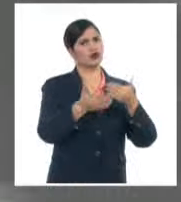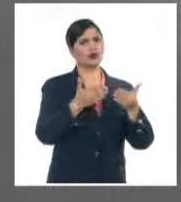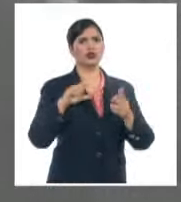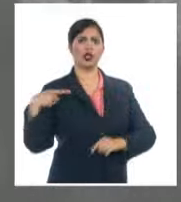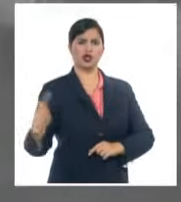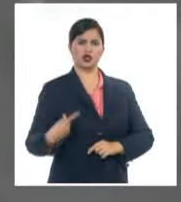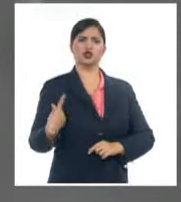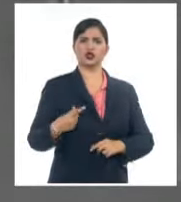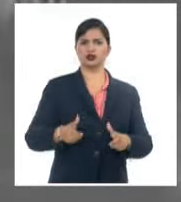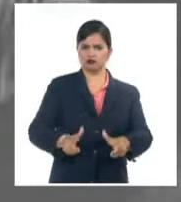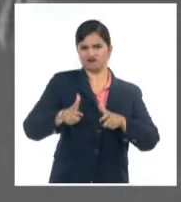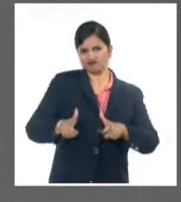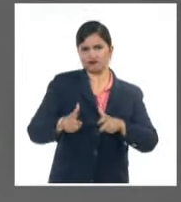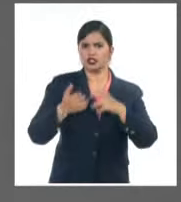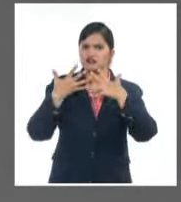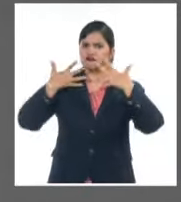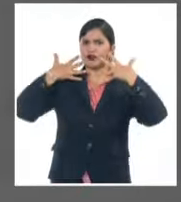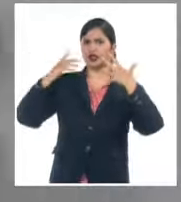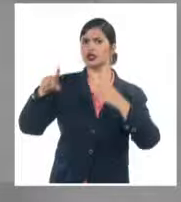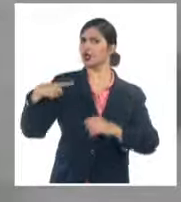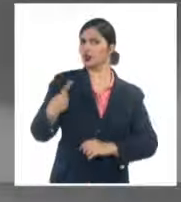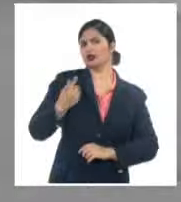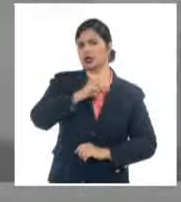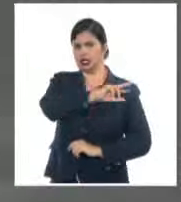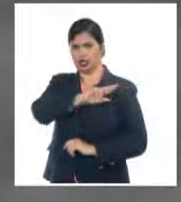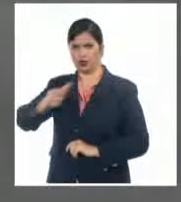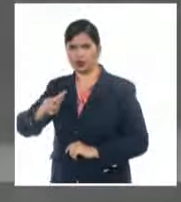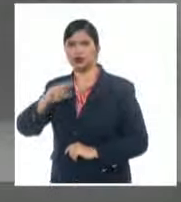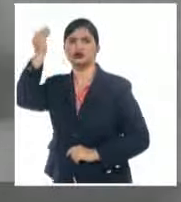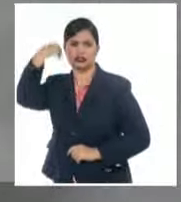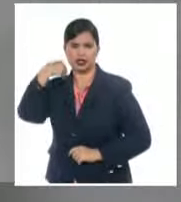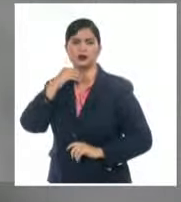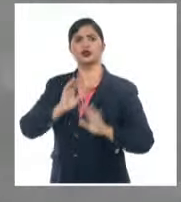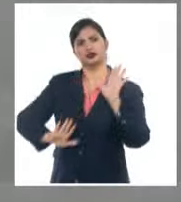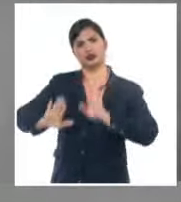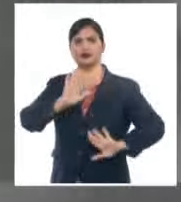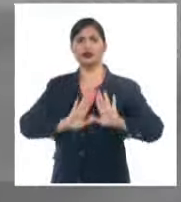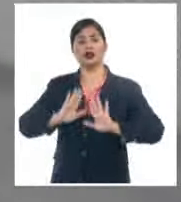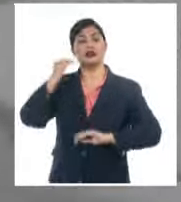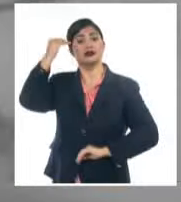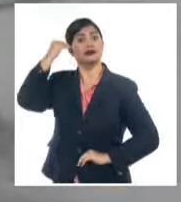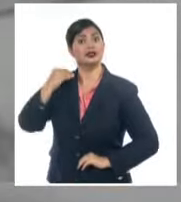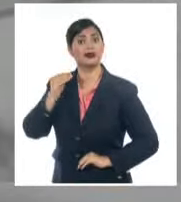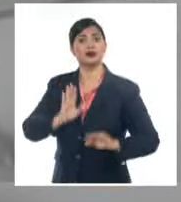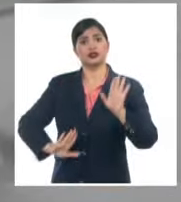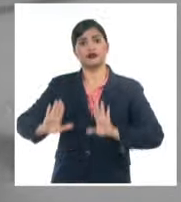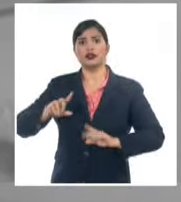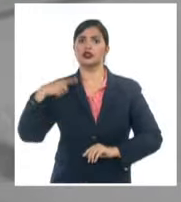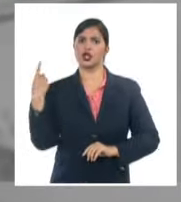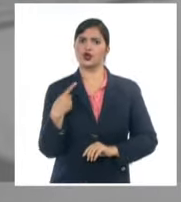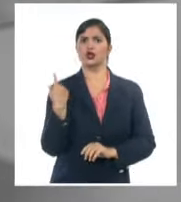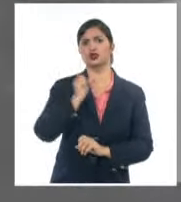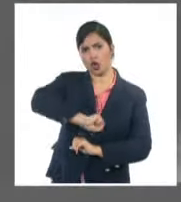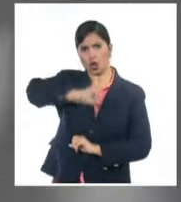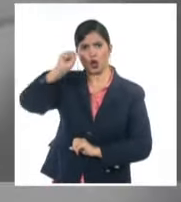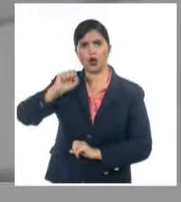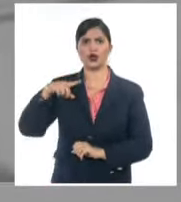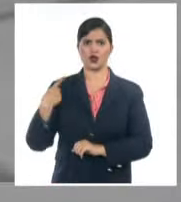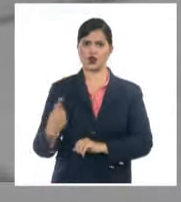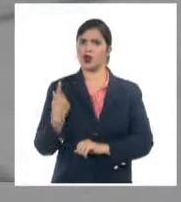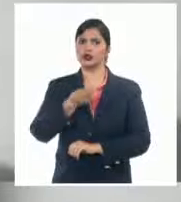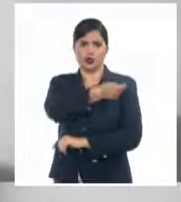orgullosos de nuestra revolución, orgullosos de defender esta revolución de los